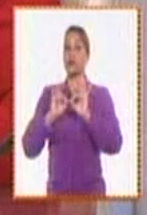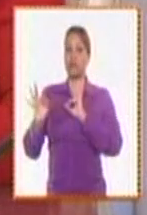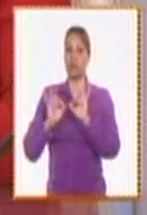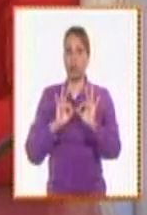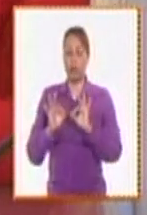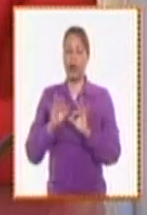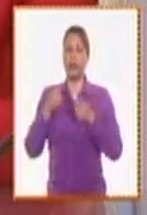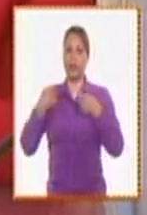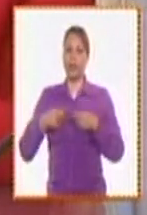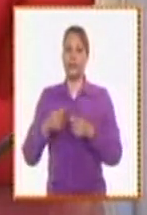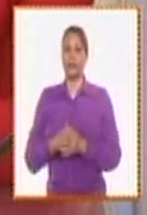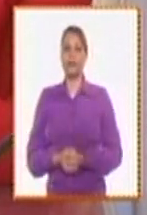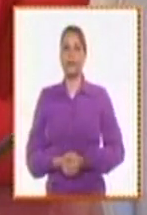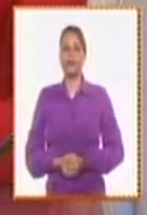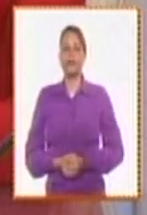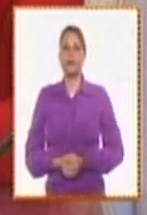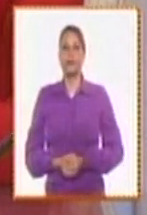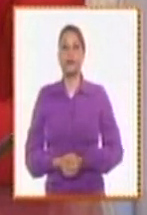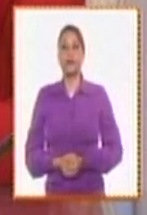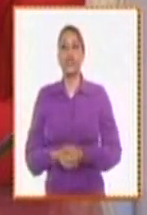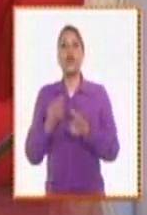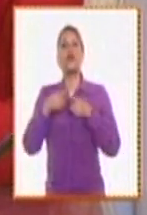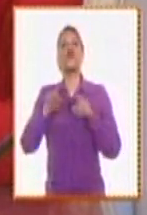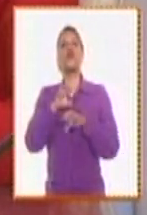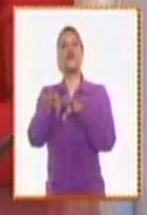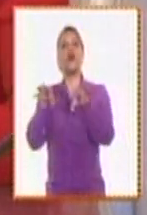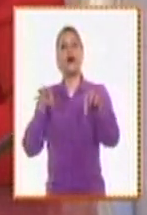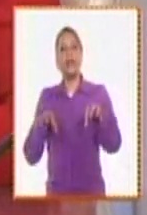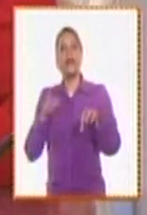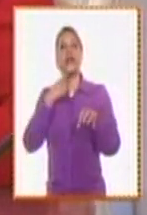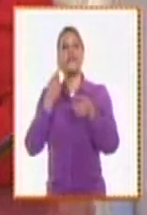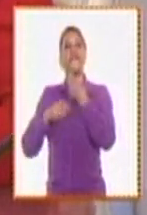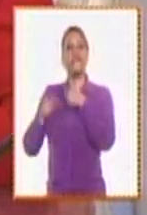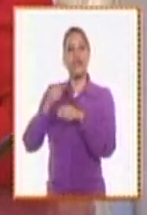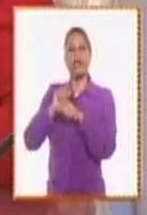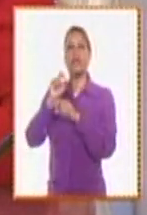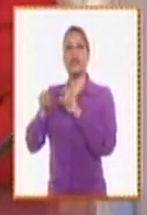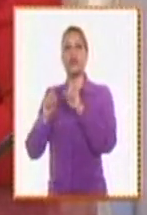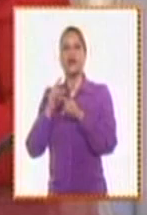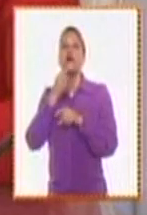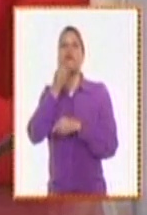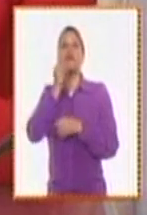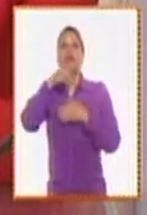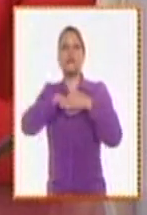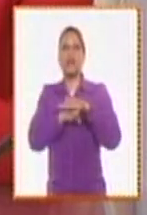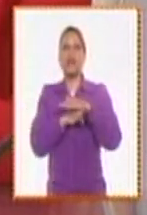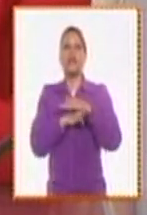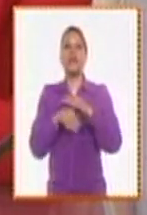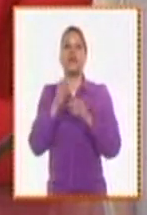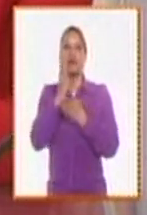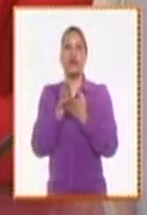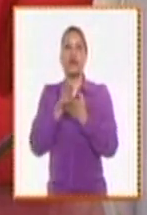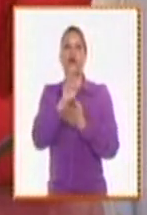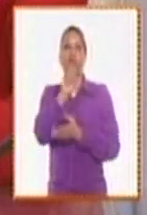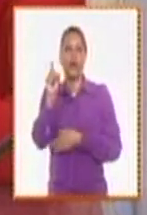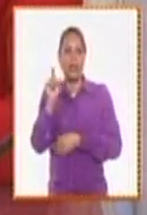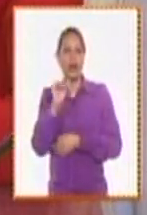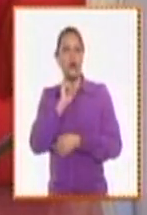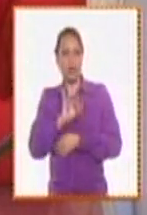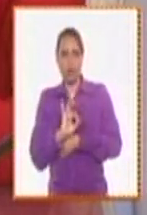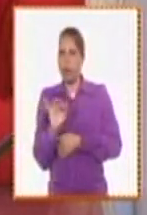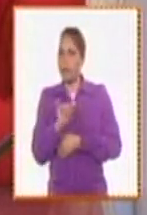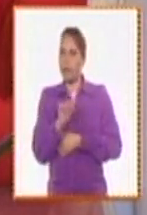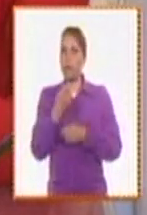que hay que tener con relación a esto. Los lugares donde se producen los hechos pueden ser en escuelas, pueden estar la capacidad